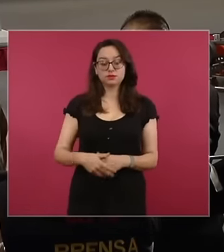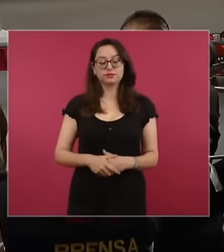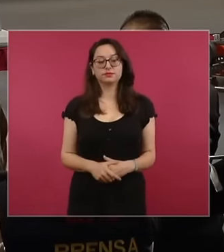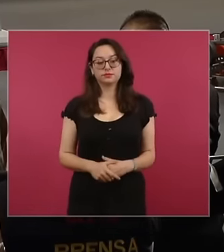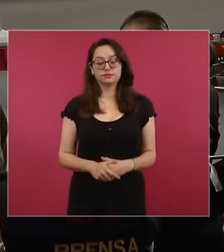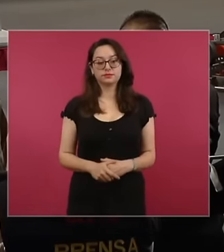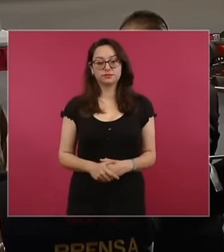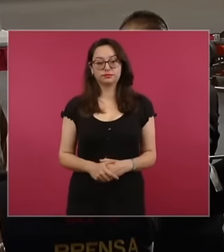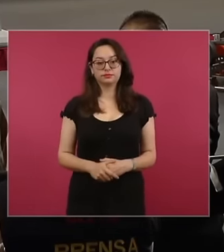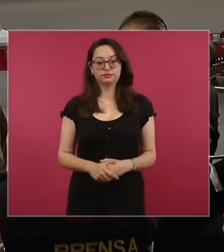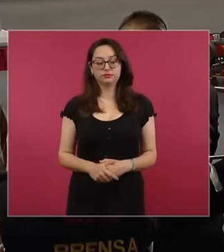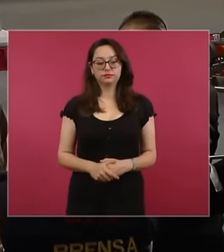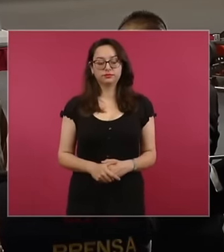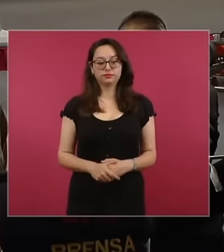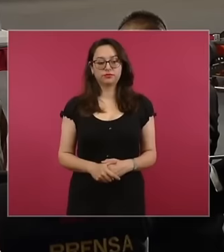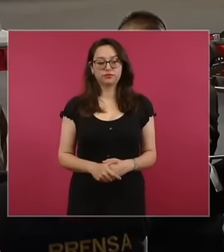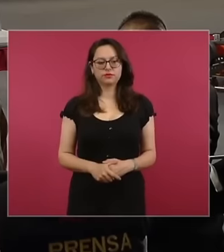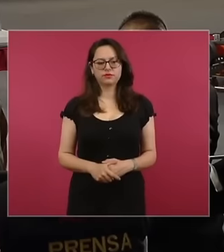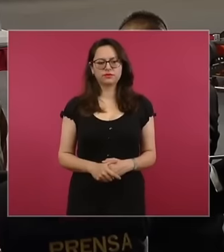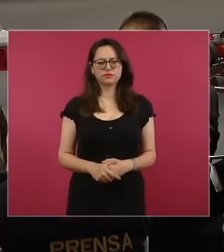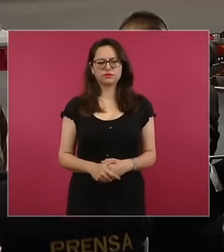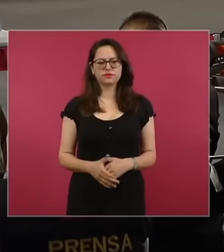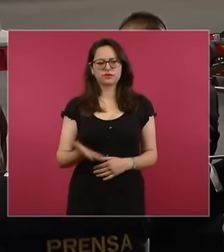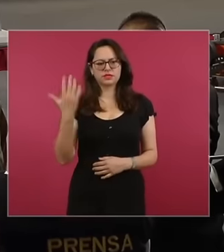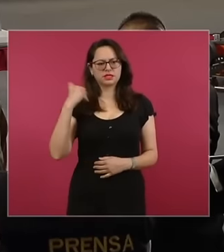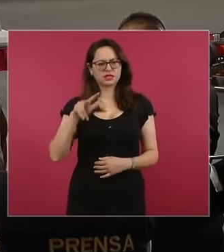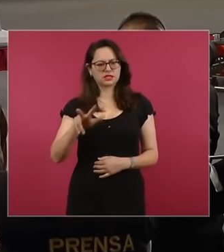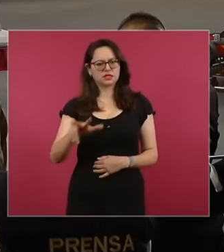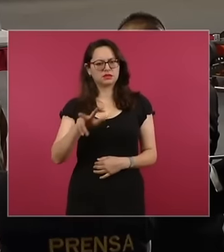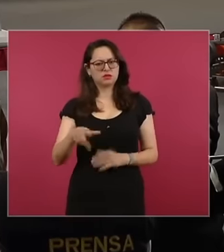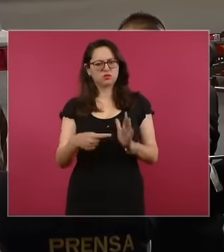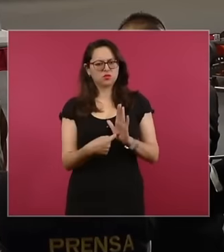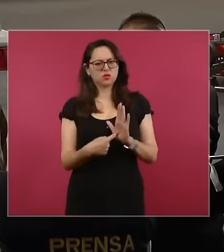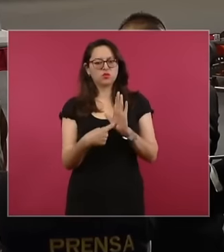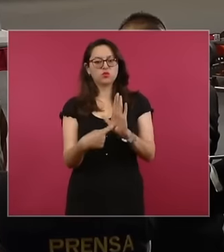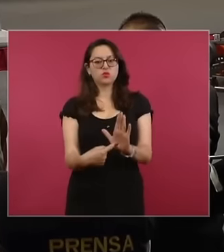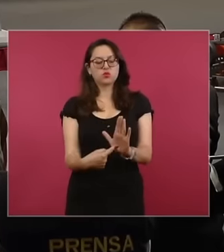de que la que se presentó el día 18 sobre cómo hemos